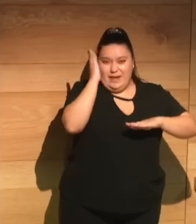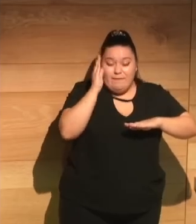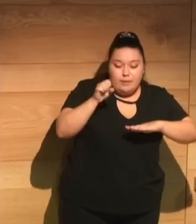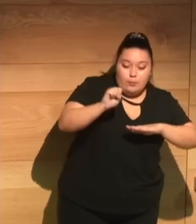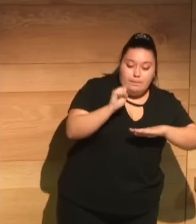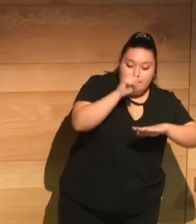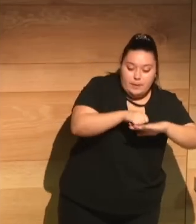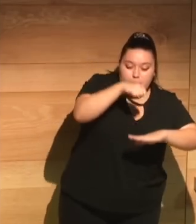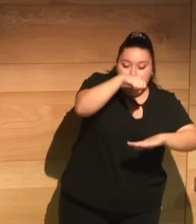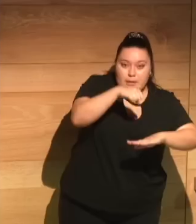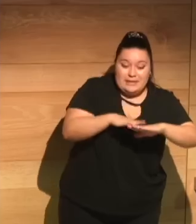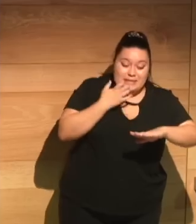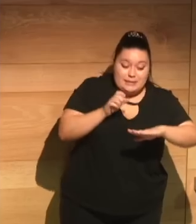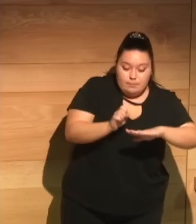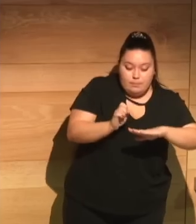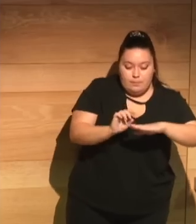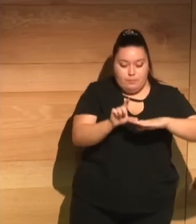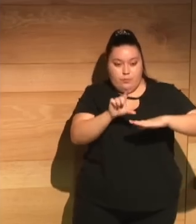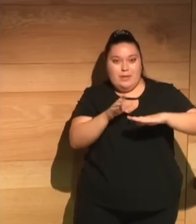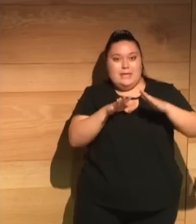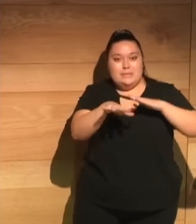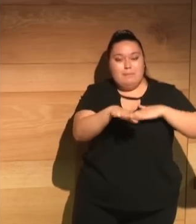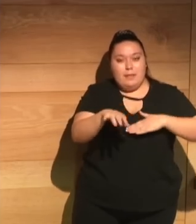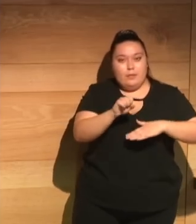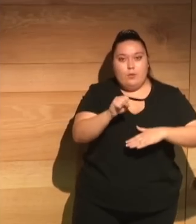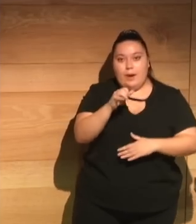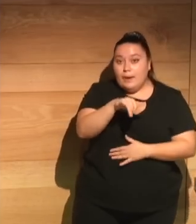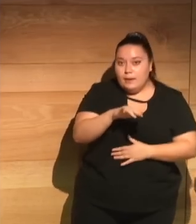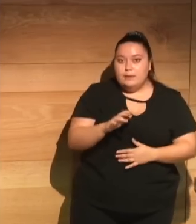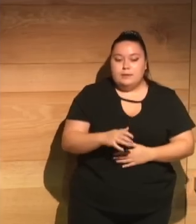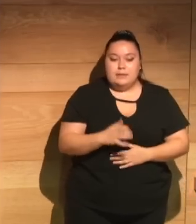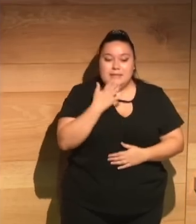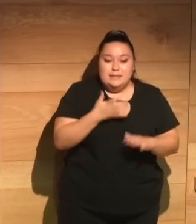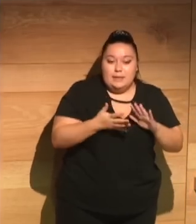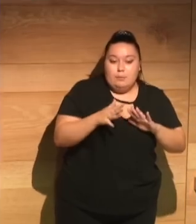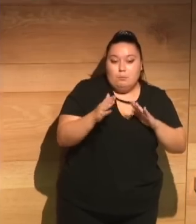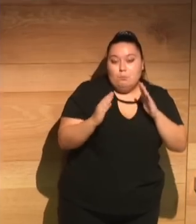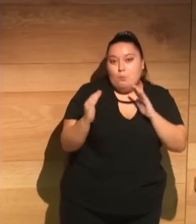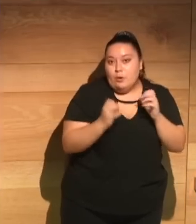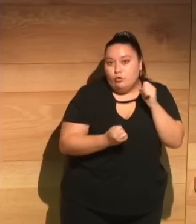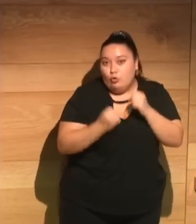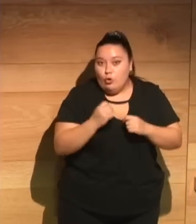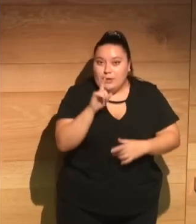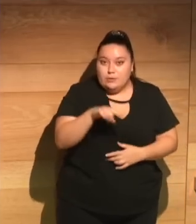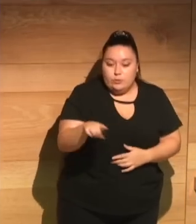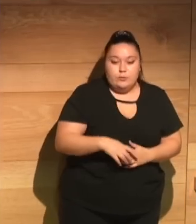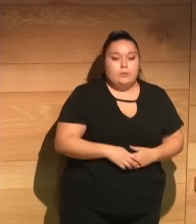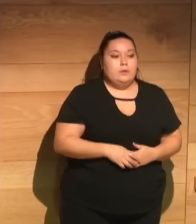duda, porque lo que sucede, ahora estamos muy acostumbrados a ello, pero cuando se hace una fotografía de un movimiento